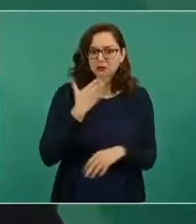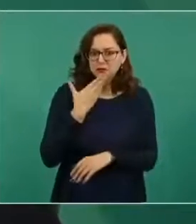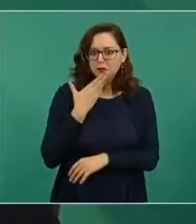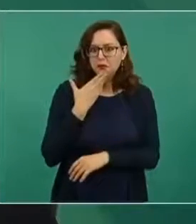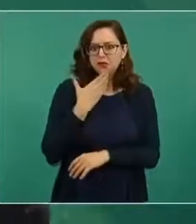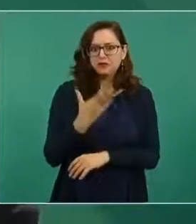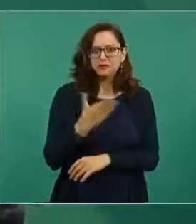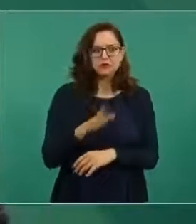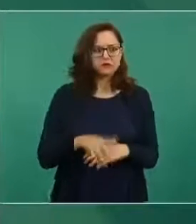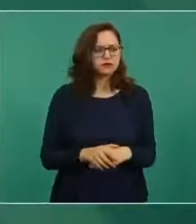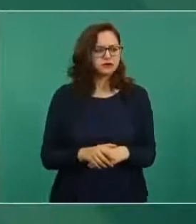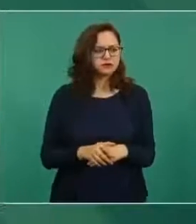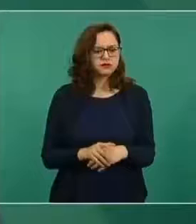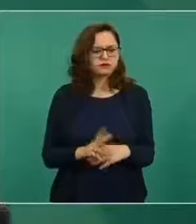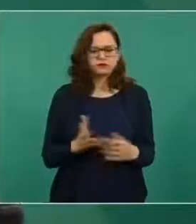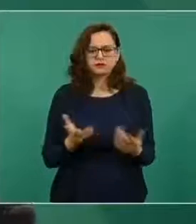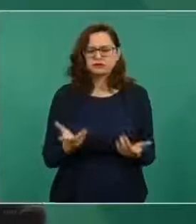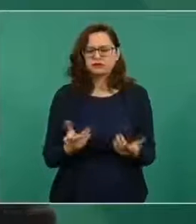ningún